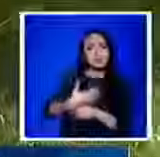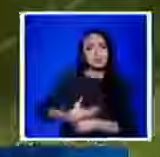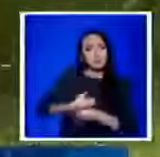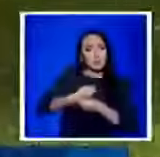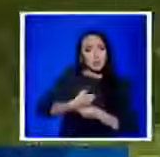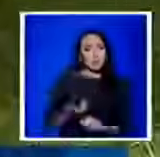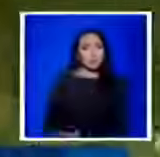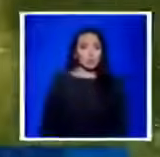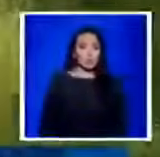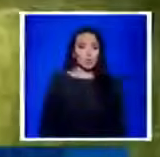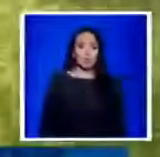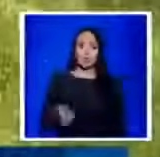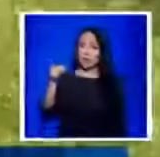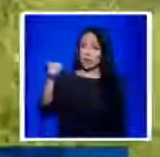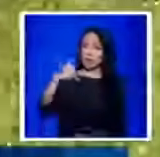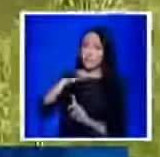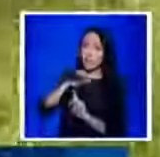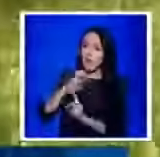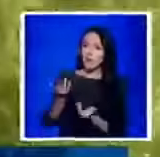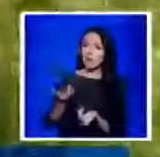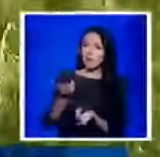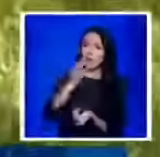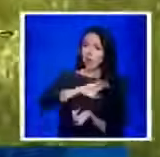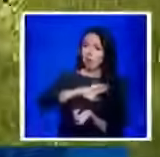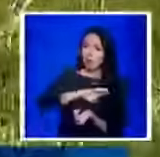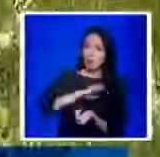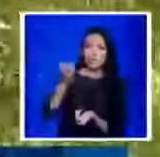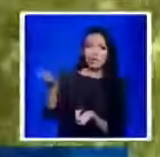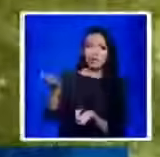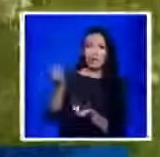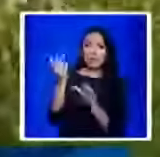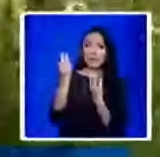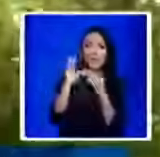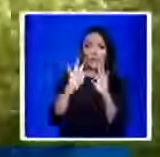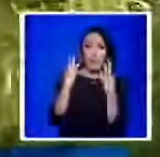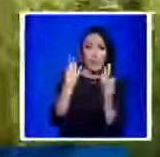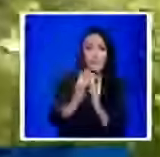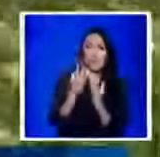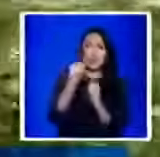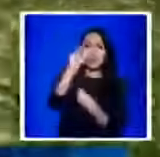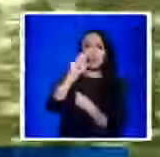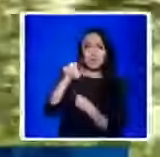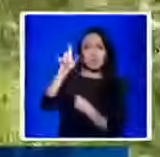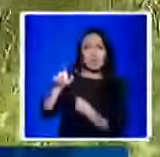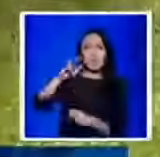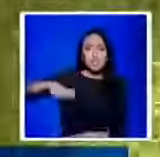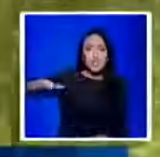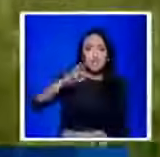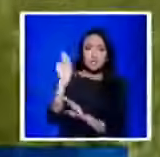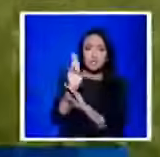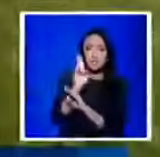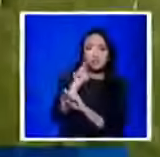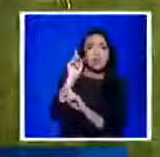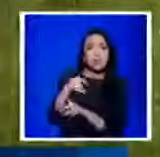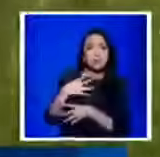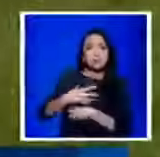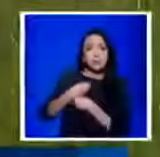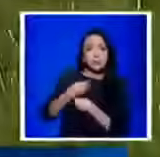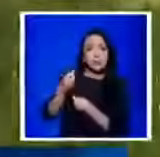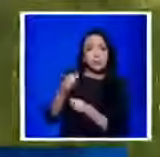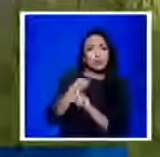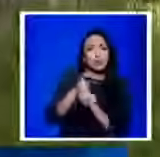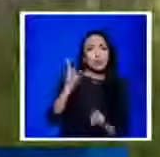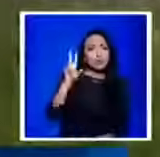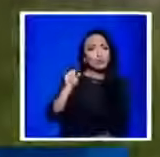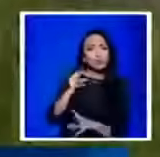ciudadanos. Este es un parque en el que asistimos con nuestras familias, es un espacio público que se supone que tiene que ser seguro. Sin